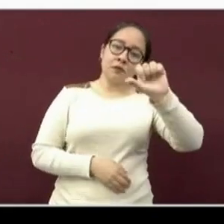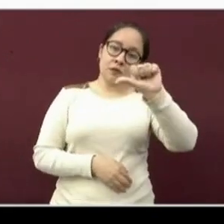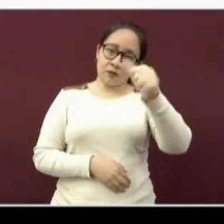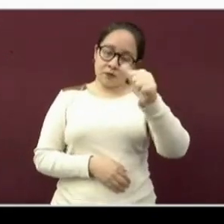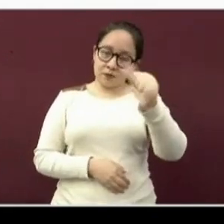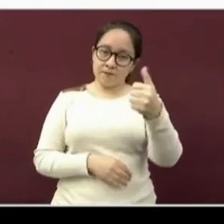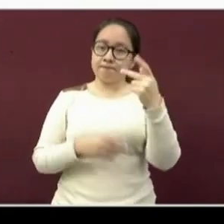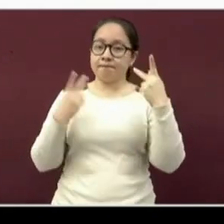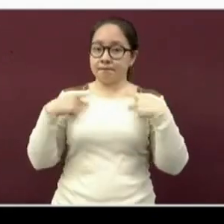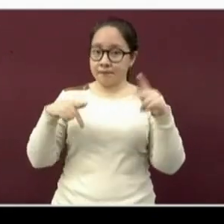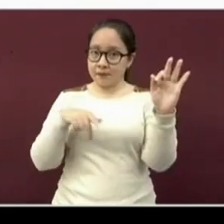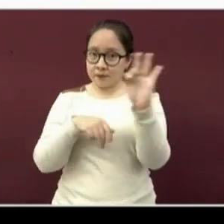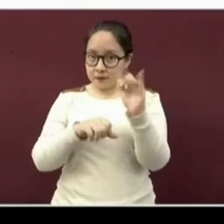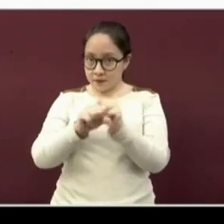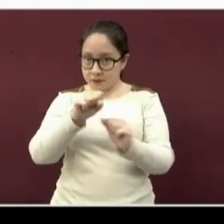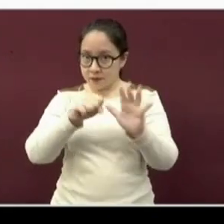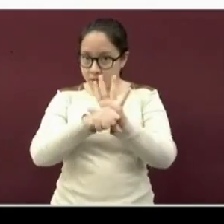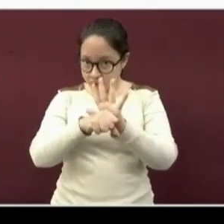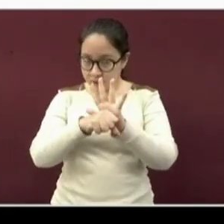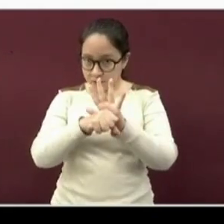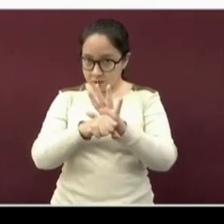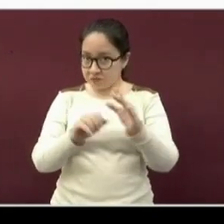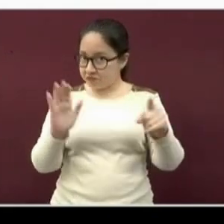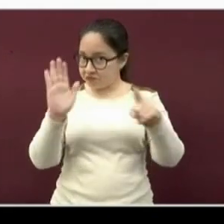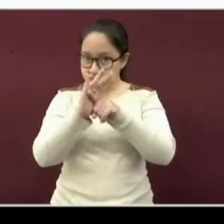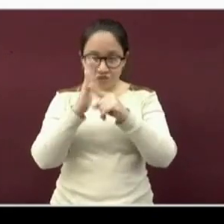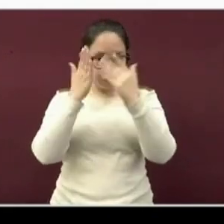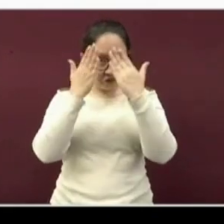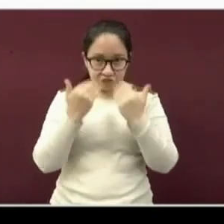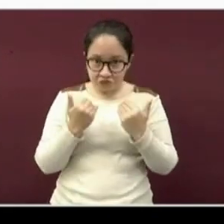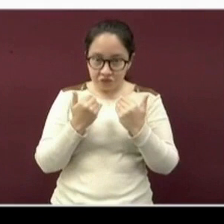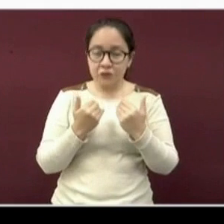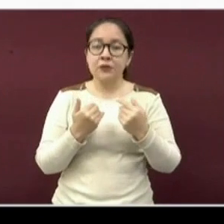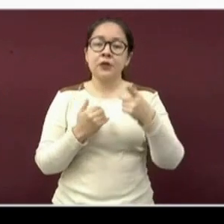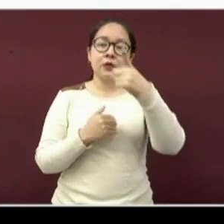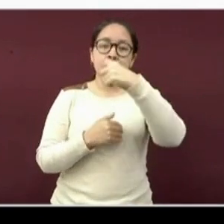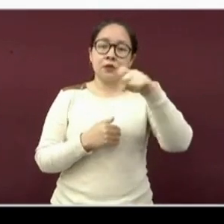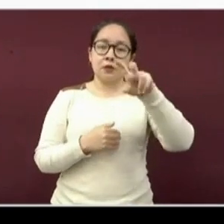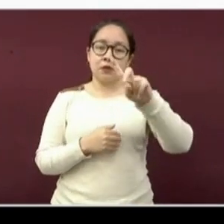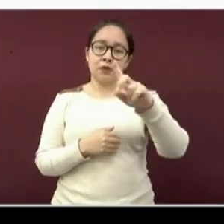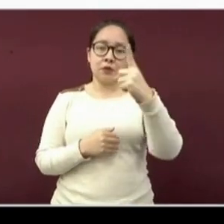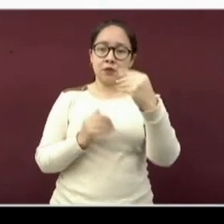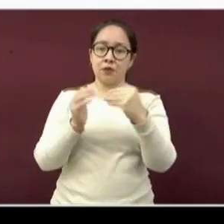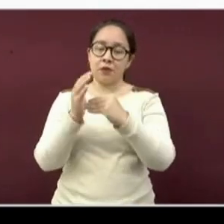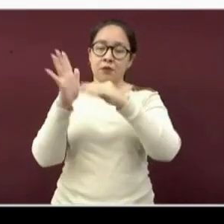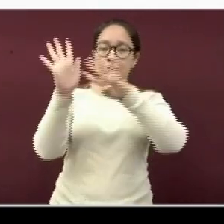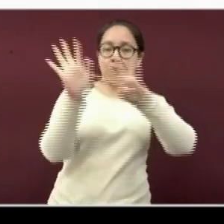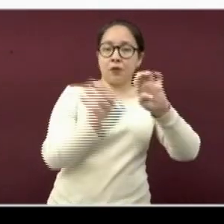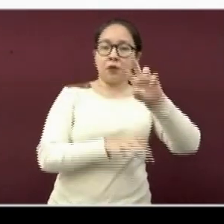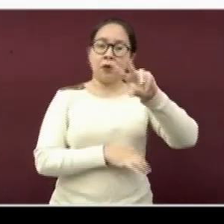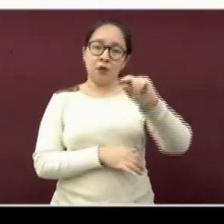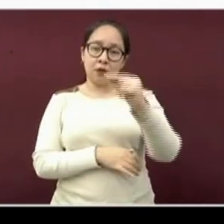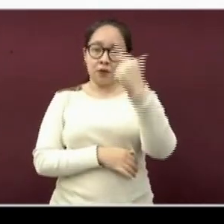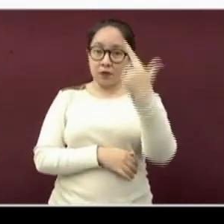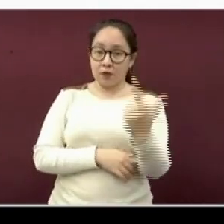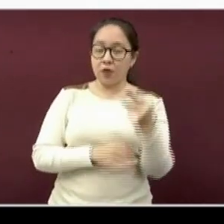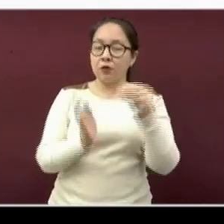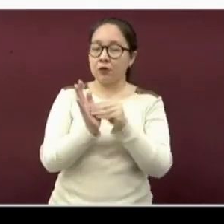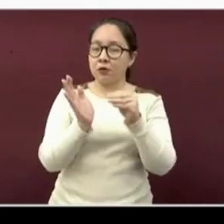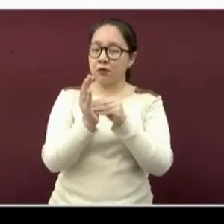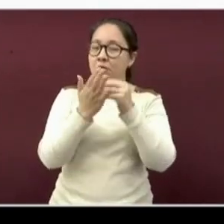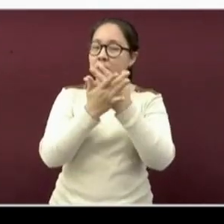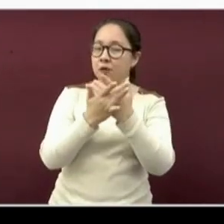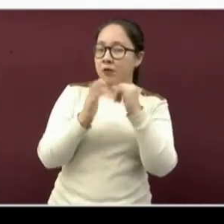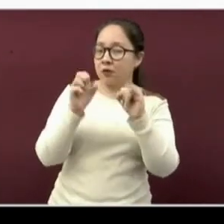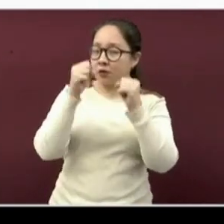diagnóstico probable de COVID-19. Han resultado negativos 131,987. Permanecen